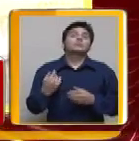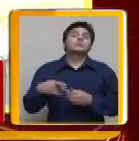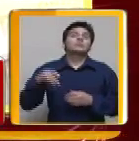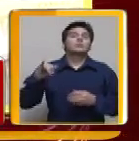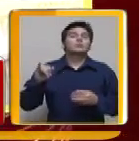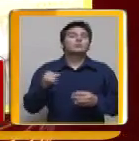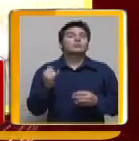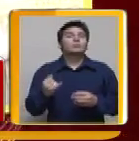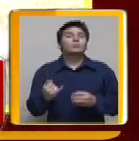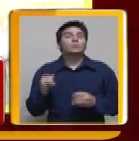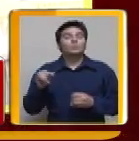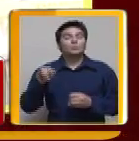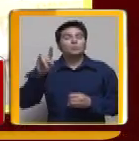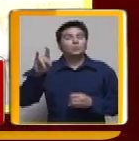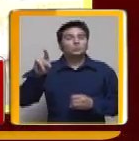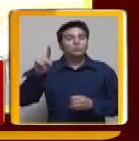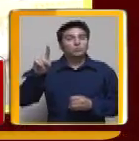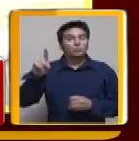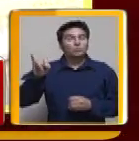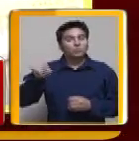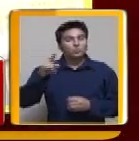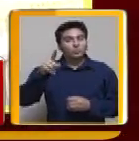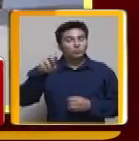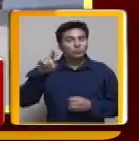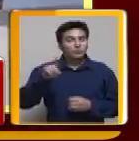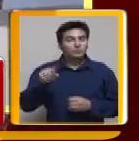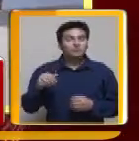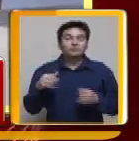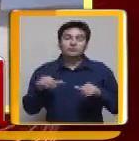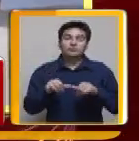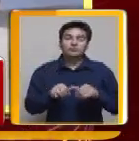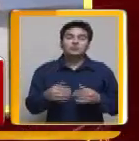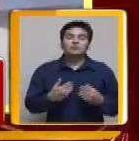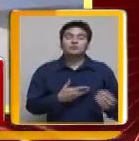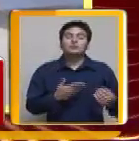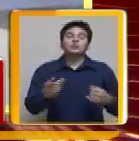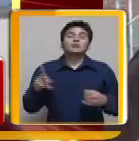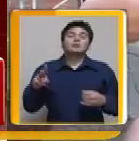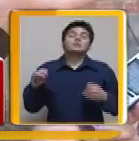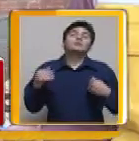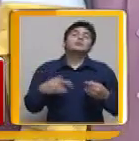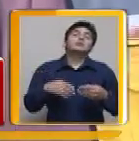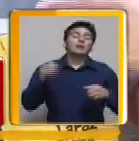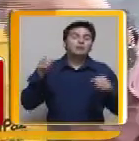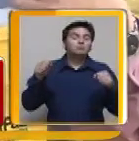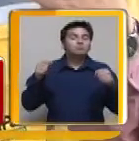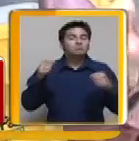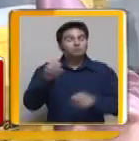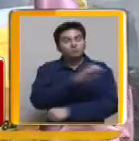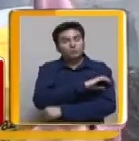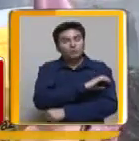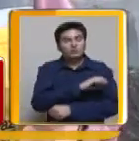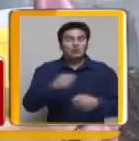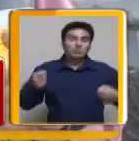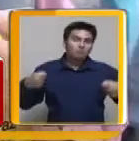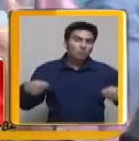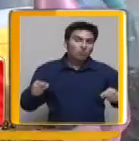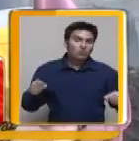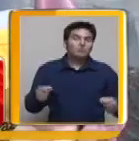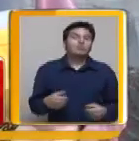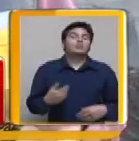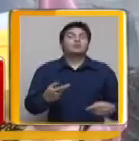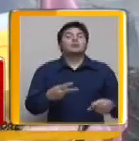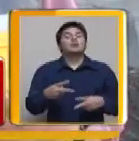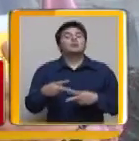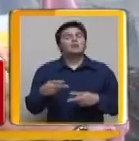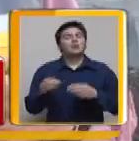de un juzgado contravencional y del Ministerio Público. Al mismo tiempo, las unidades de patrullas, la Brigada